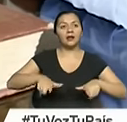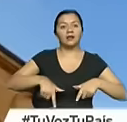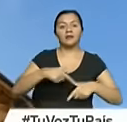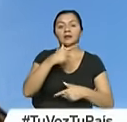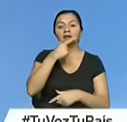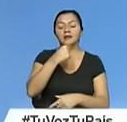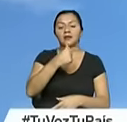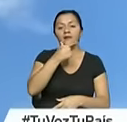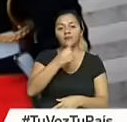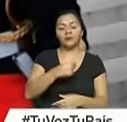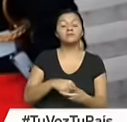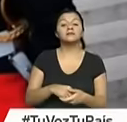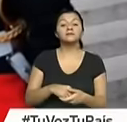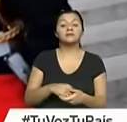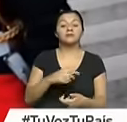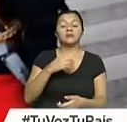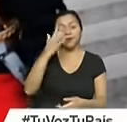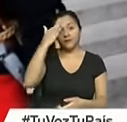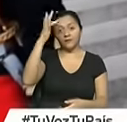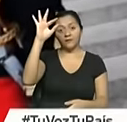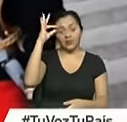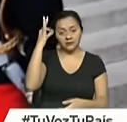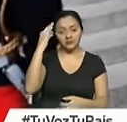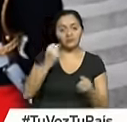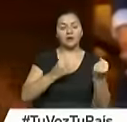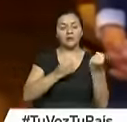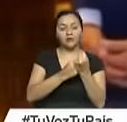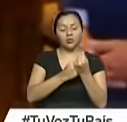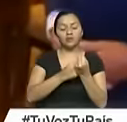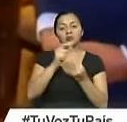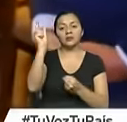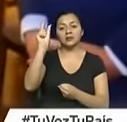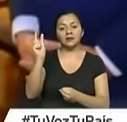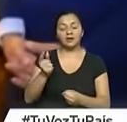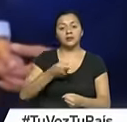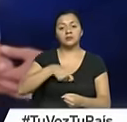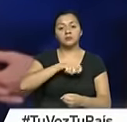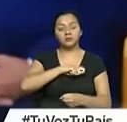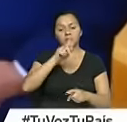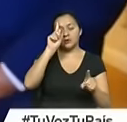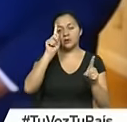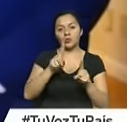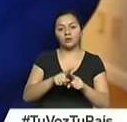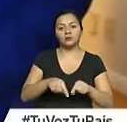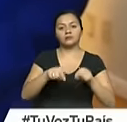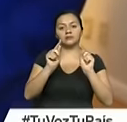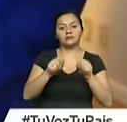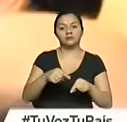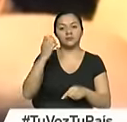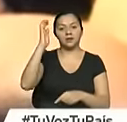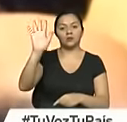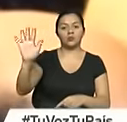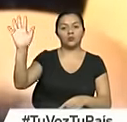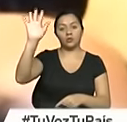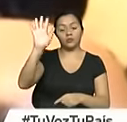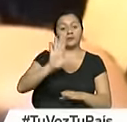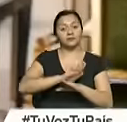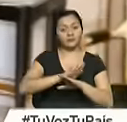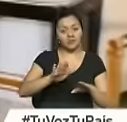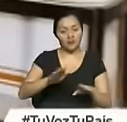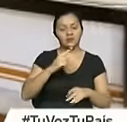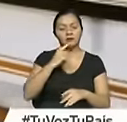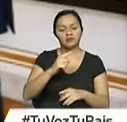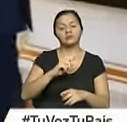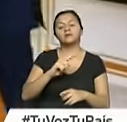Ginebra. Francia se sumó al apoyo de Italia y España para la firma del acuerdo comercial con la Unión Europea. Esto luego de que el